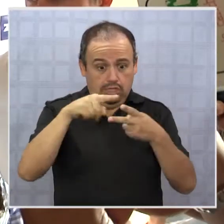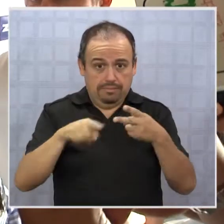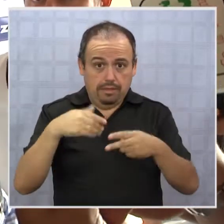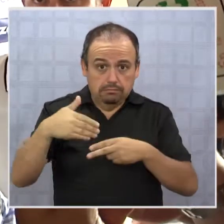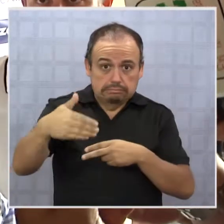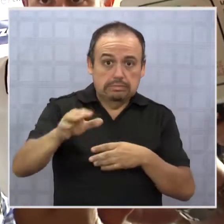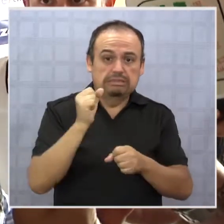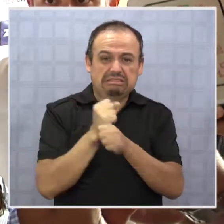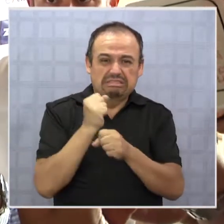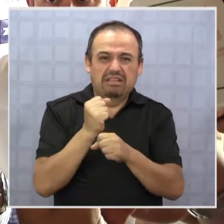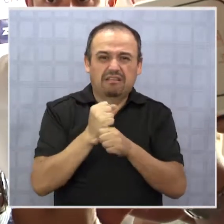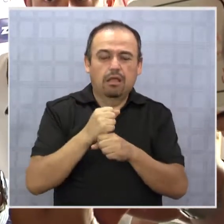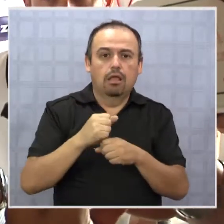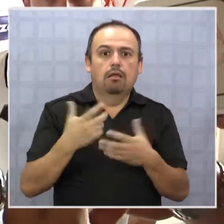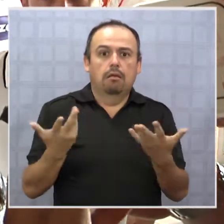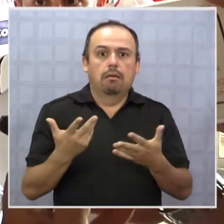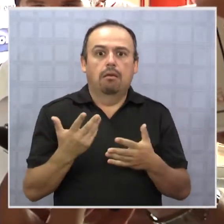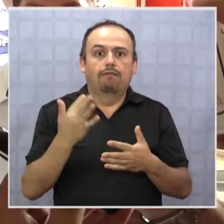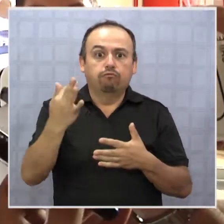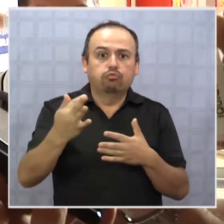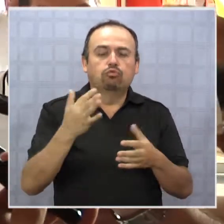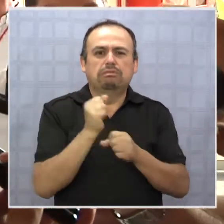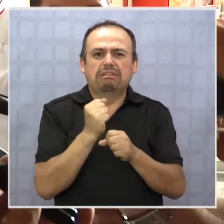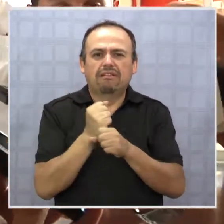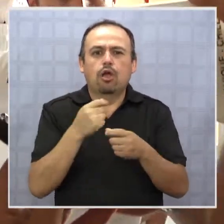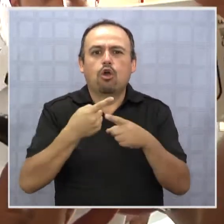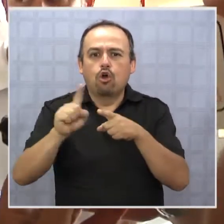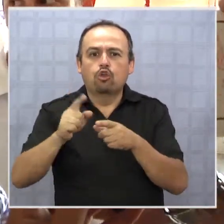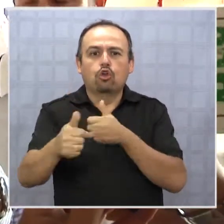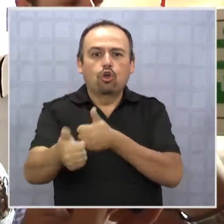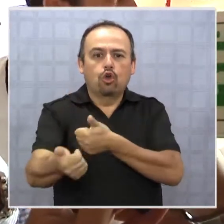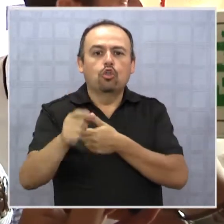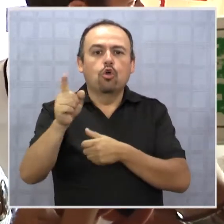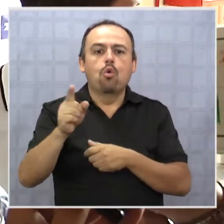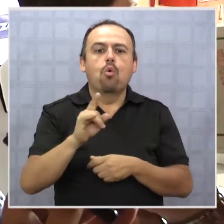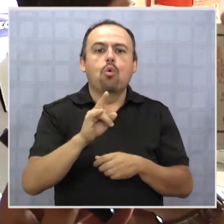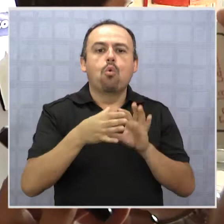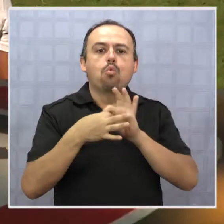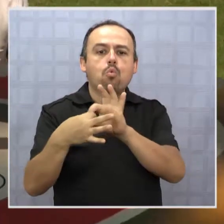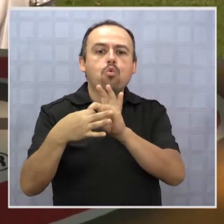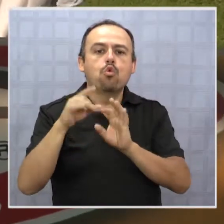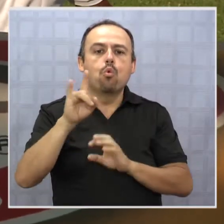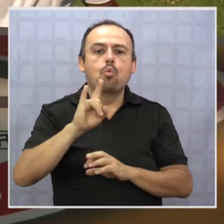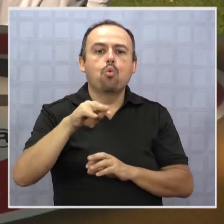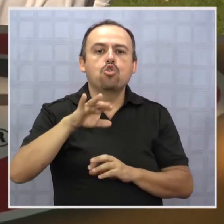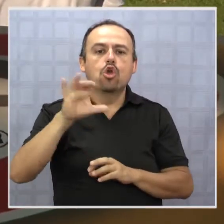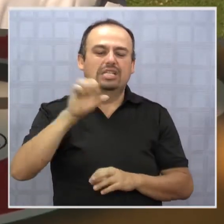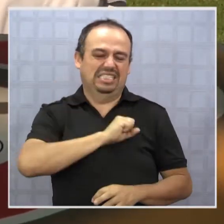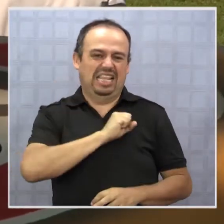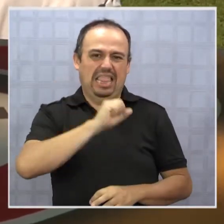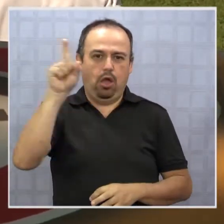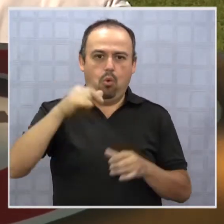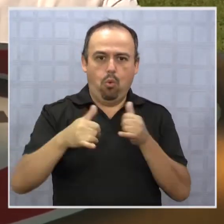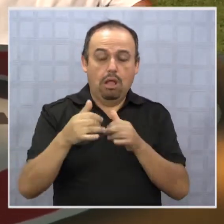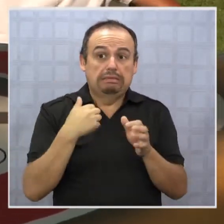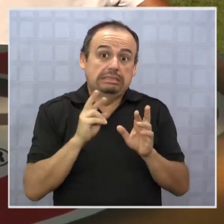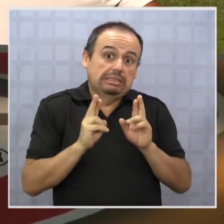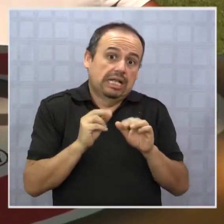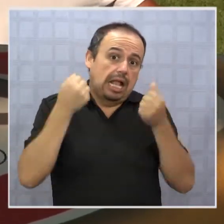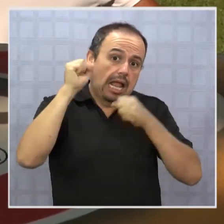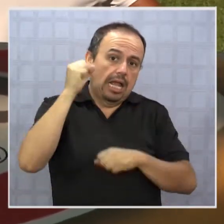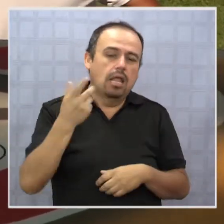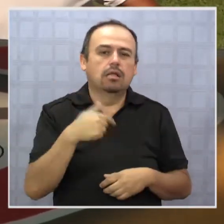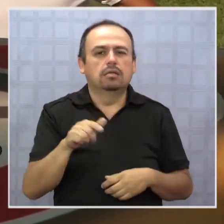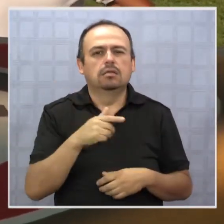las 2 semanas que vienen y esperar el partido contra la Unión en Santiago. Según Rossi, la dirigencia de